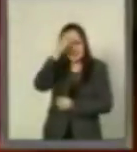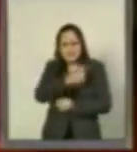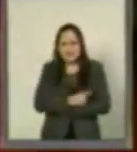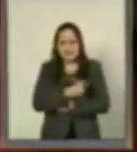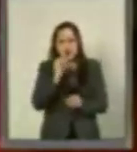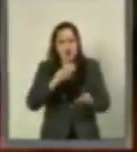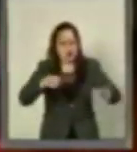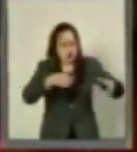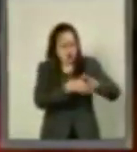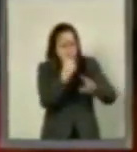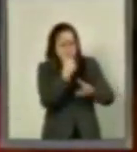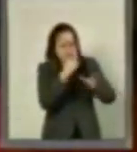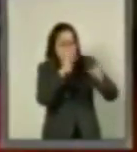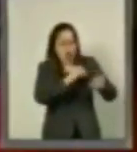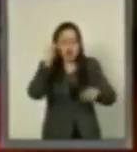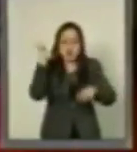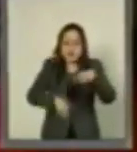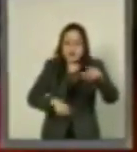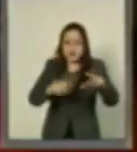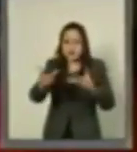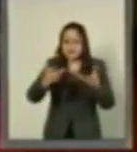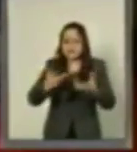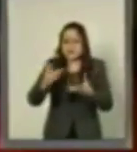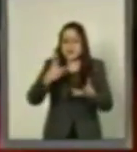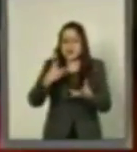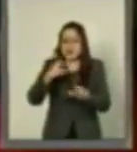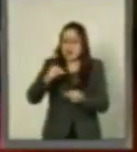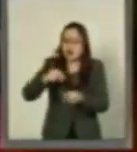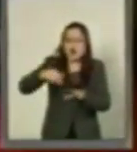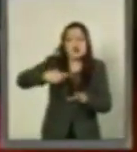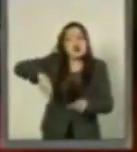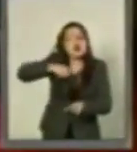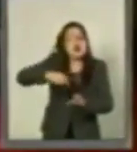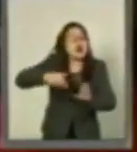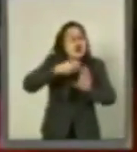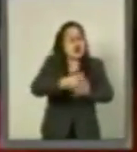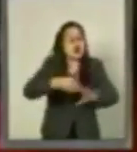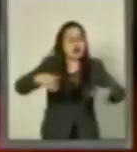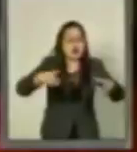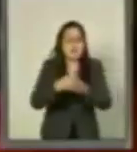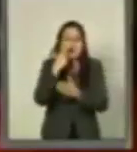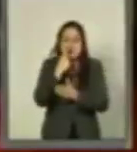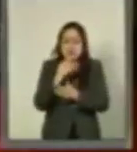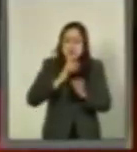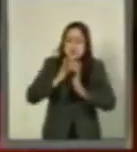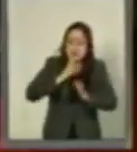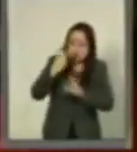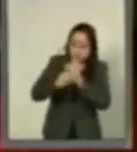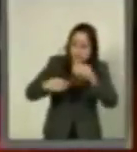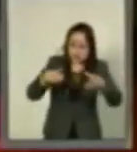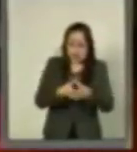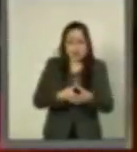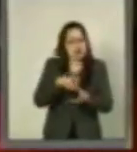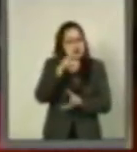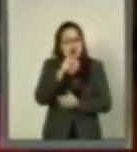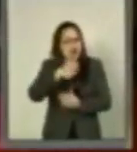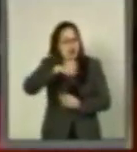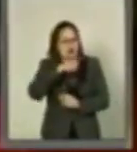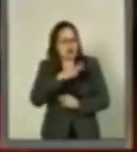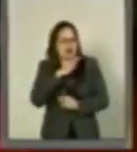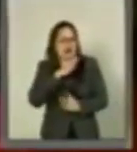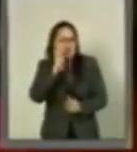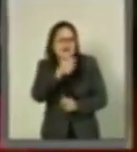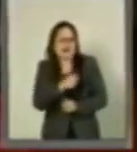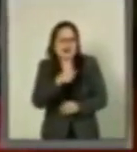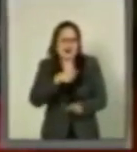queda con la policía o se le quita toda la policía. No estamos en contra del orden mixto. Lo que estamos en contra es que se